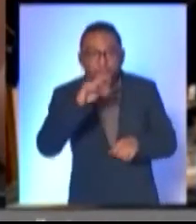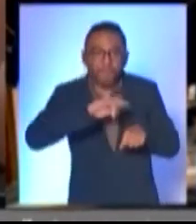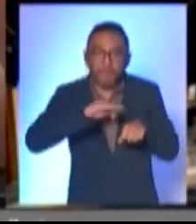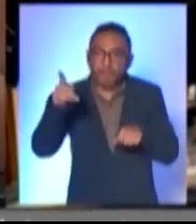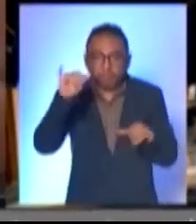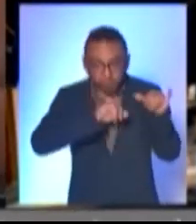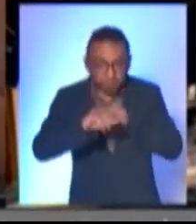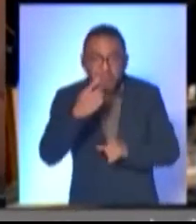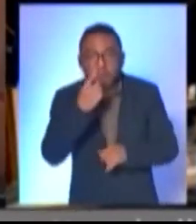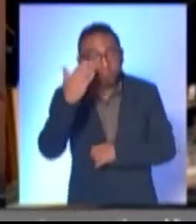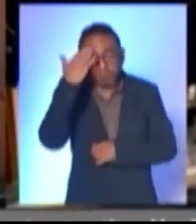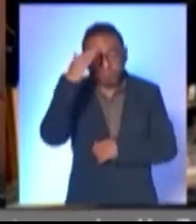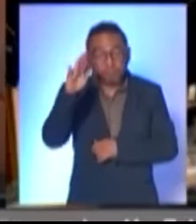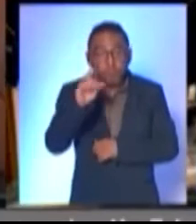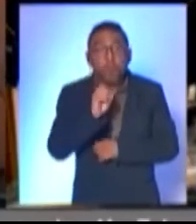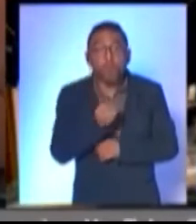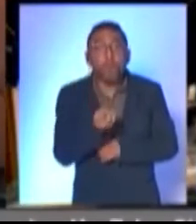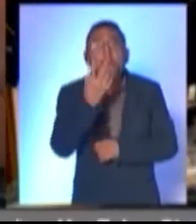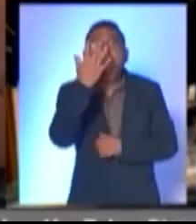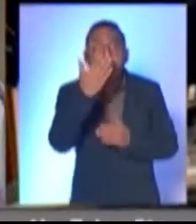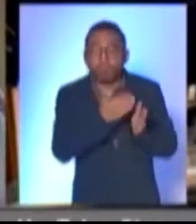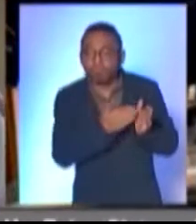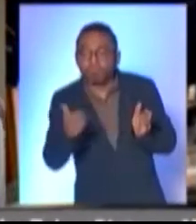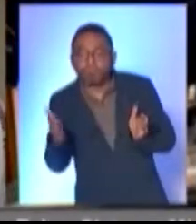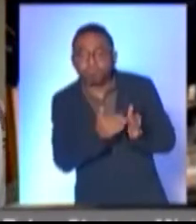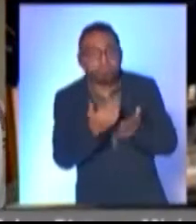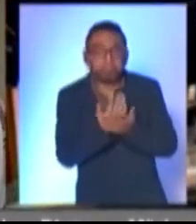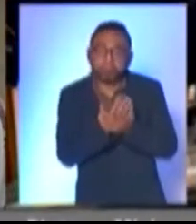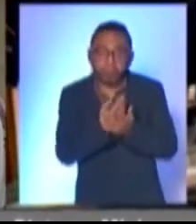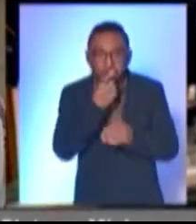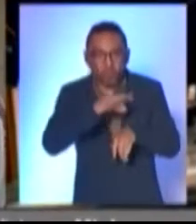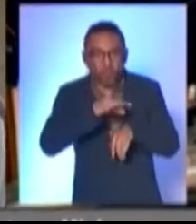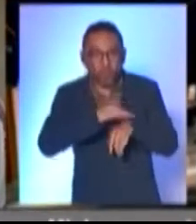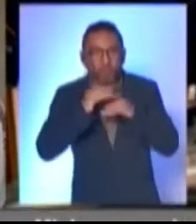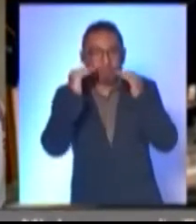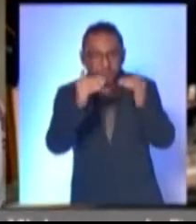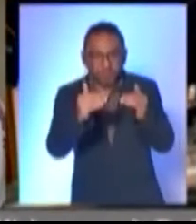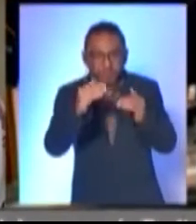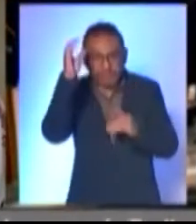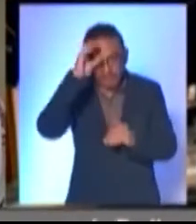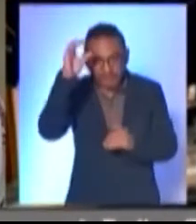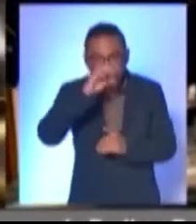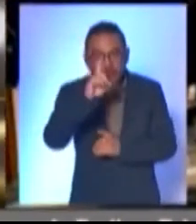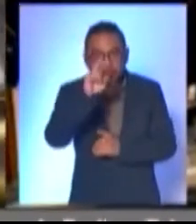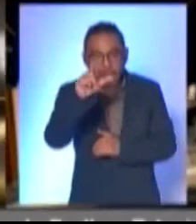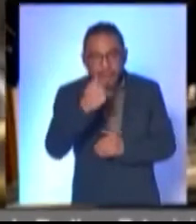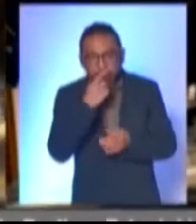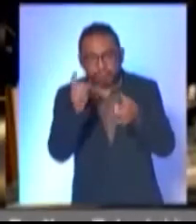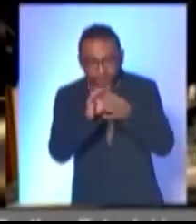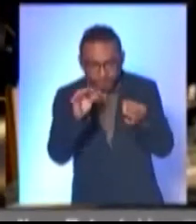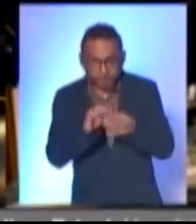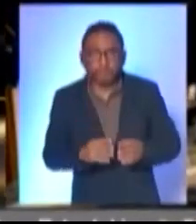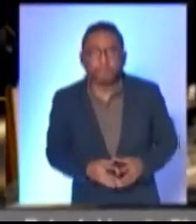aún desconocen cuánto podrán extender el periodo de protección. Así lo explicó la doctora en ciencias biomédicas, Dania Colín Castelán. La